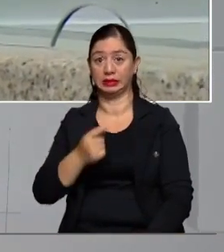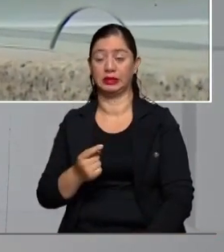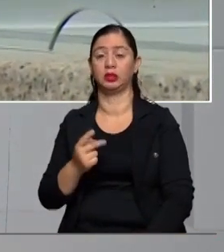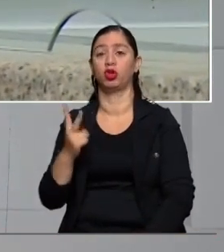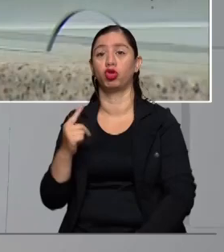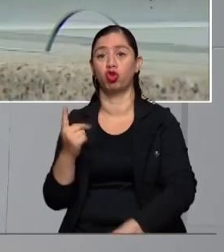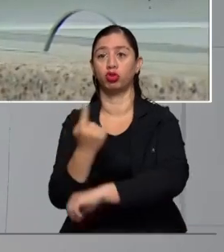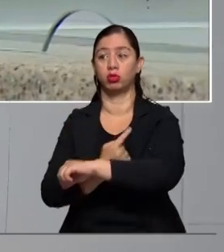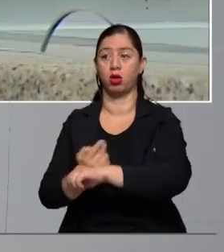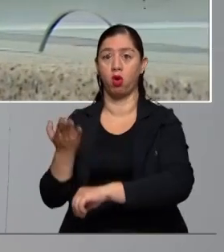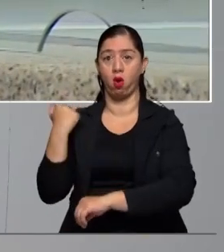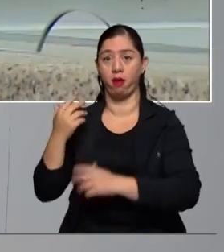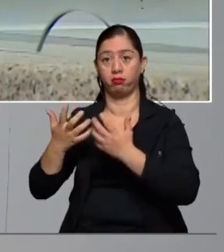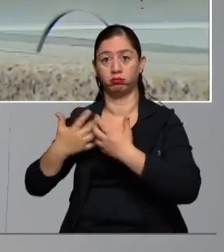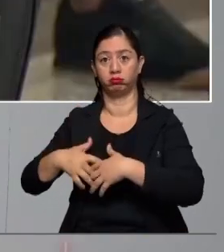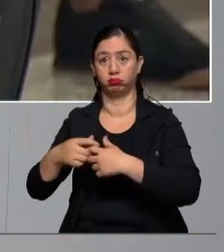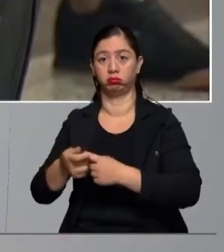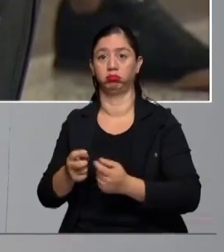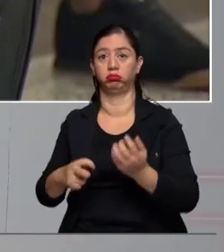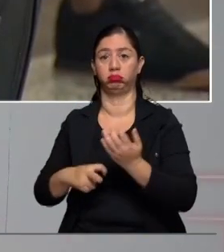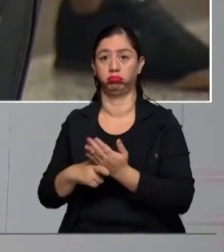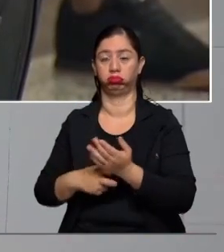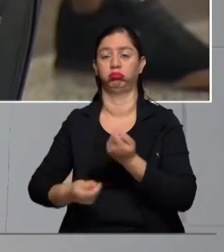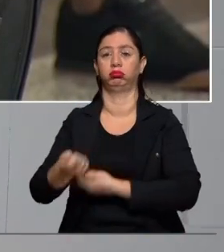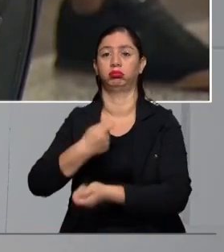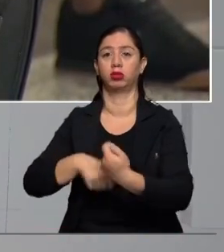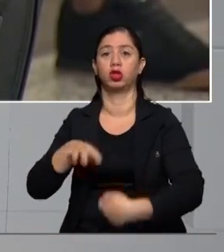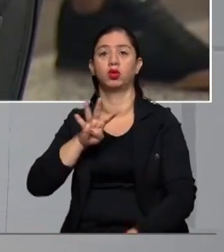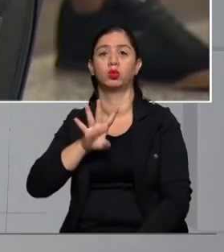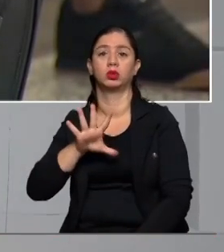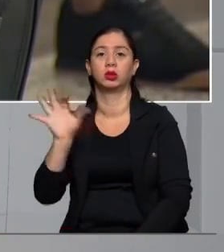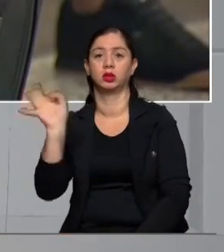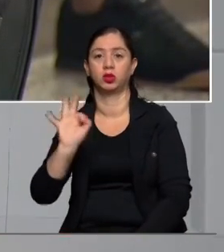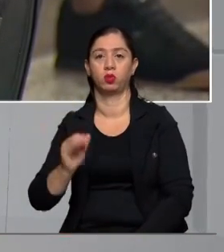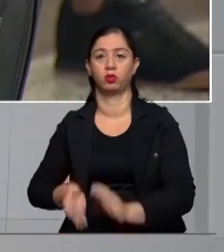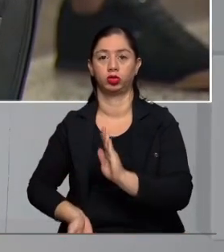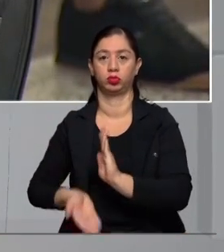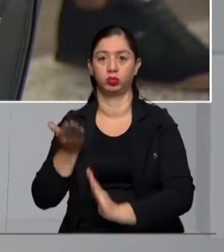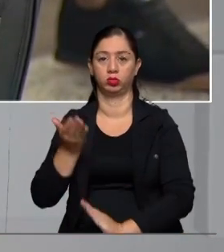se incrementó la comercialización de los pasajes hasta en un 45%